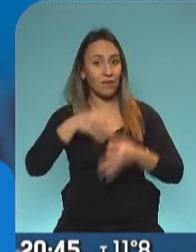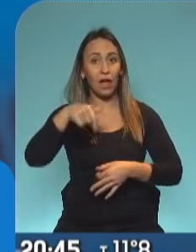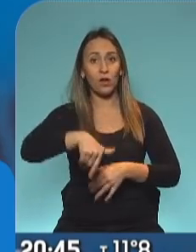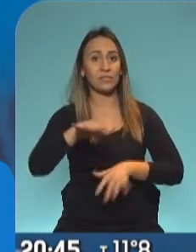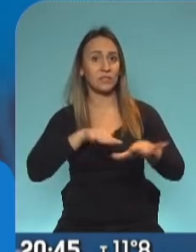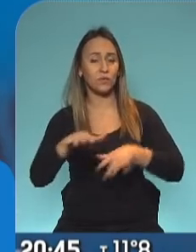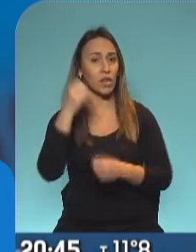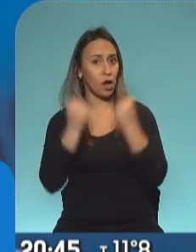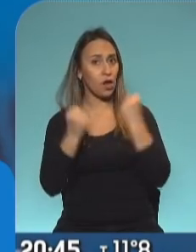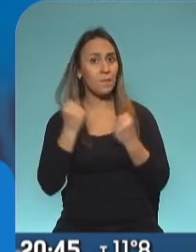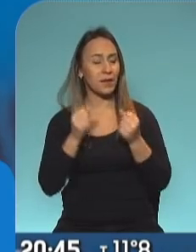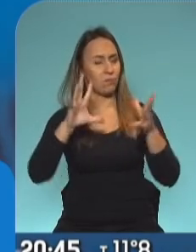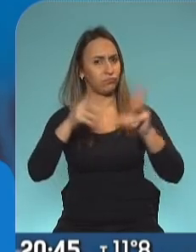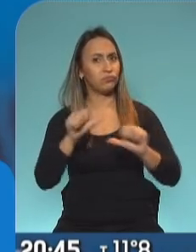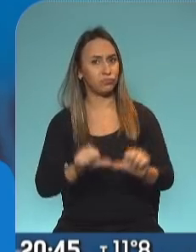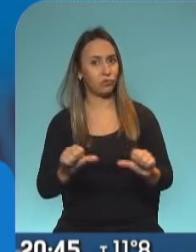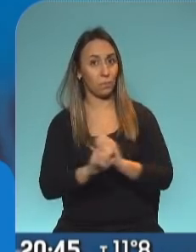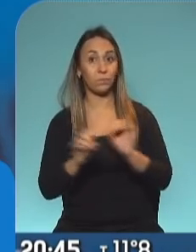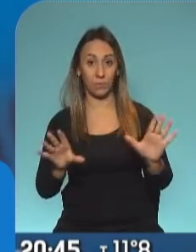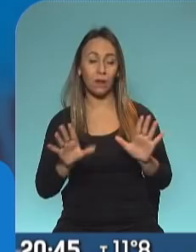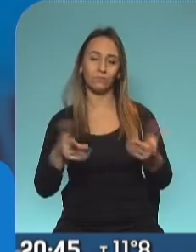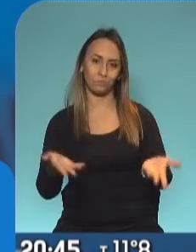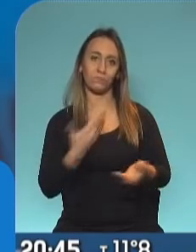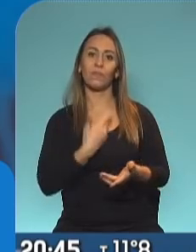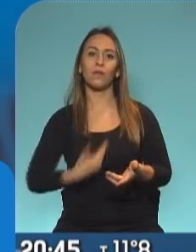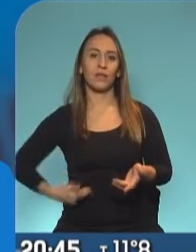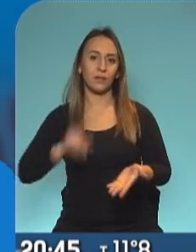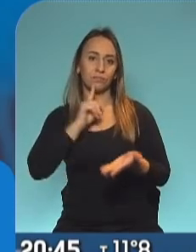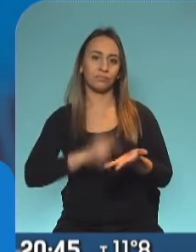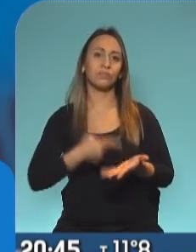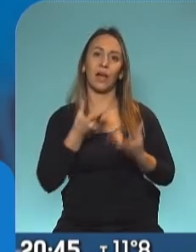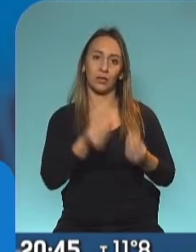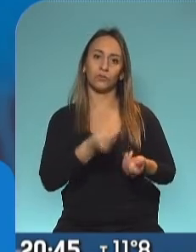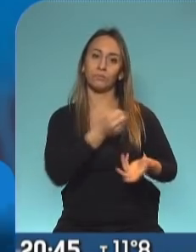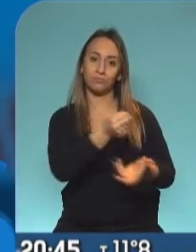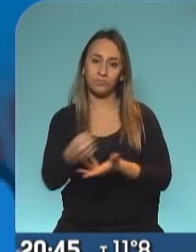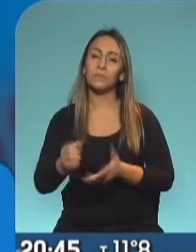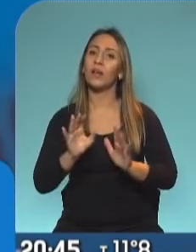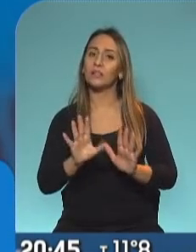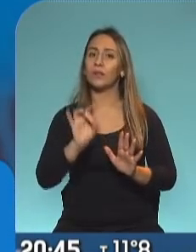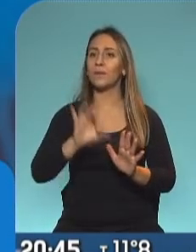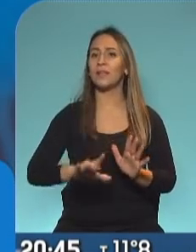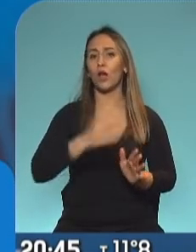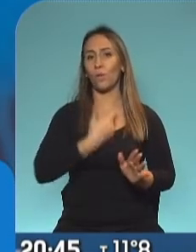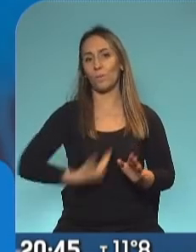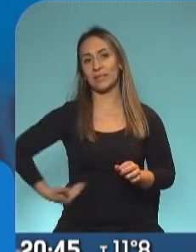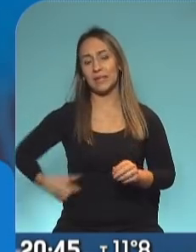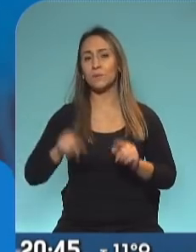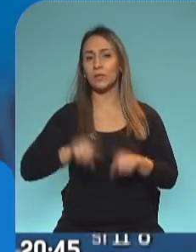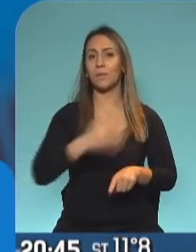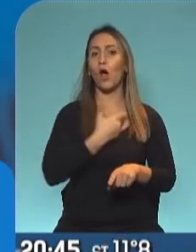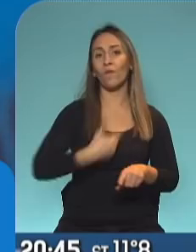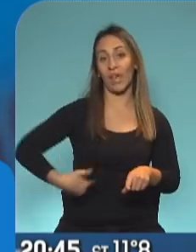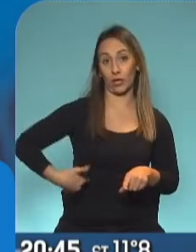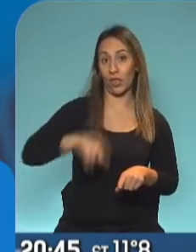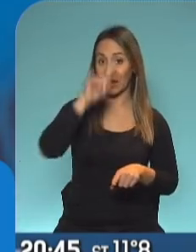términos económicos. Siempre digo que también es la manera de mostrar que no solo el presidente de la Nación y el gobierno cuida a los argentinos y a las